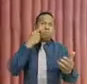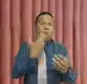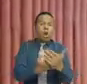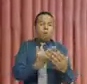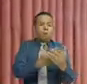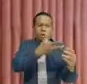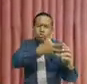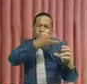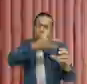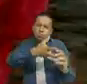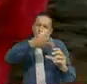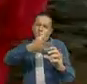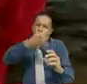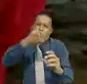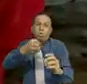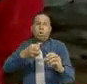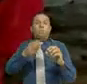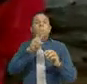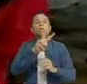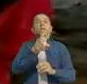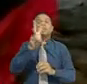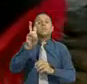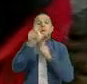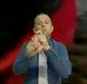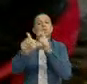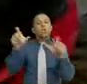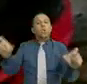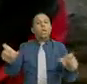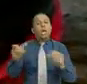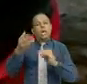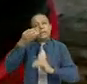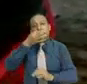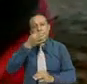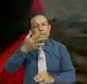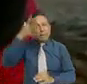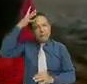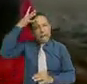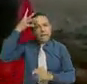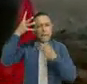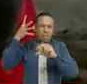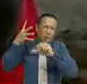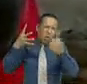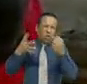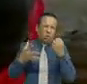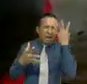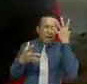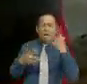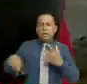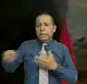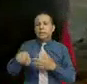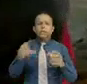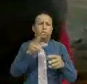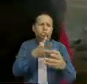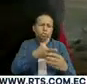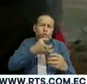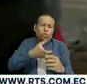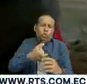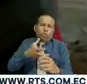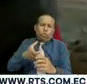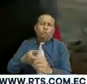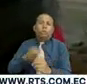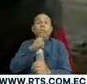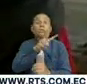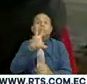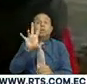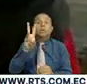26 hermanos sáchilas, eran entre hermanos sáchilas y mestizos, ¿no es cierto? Y de los